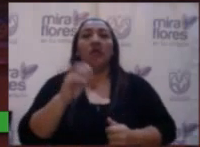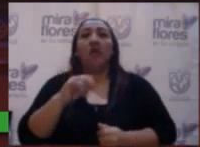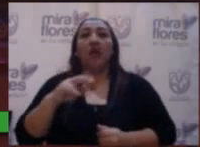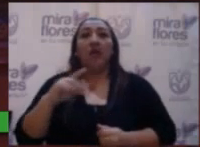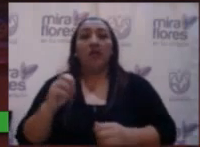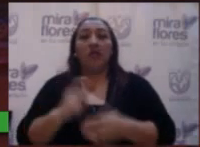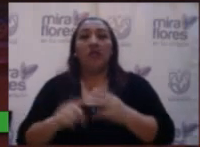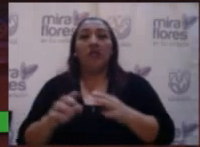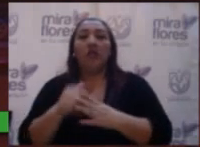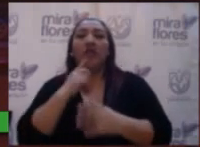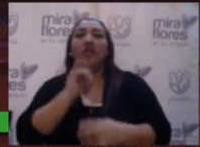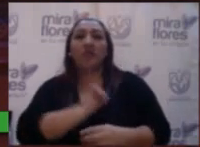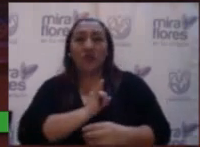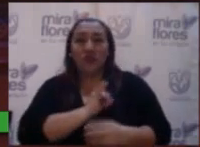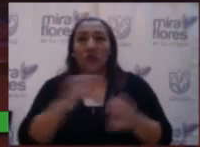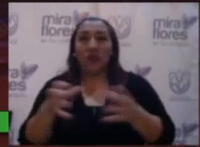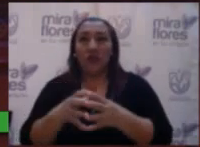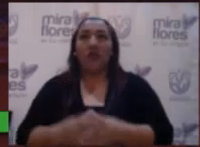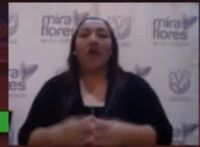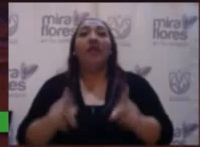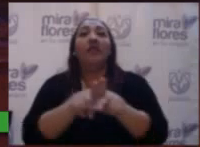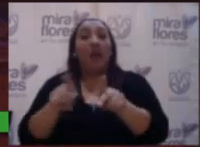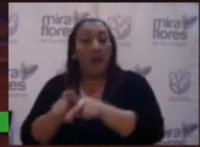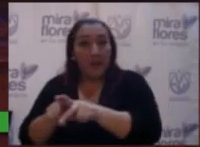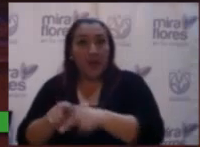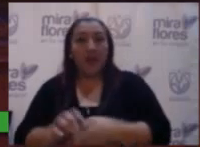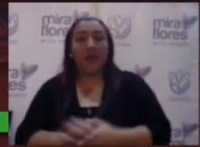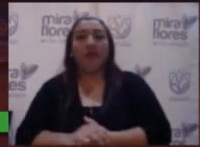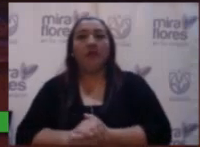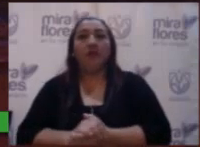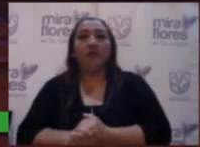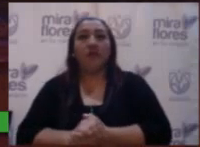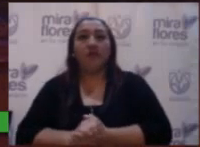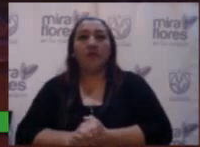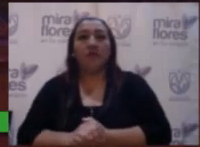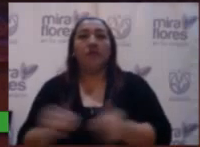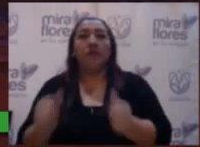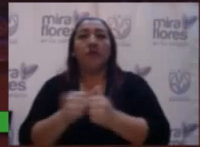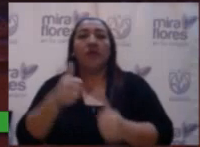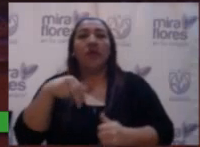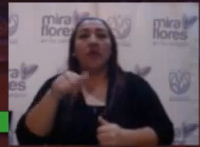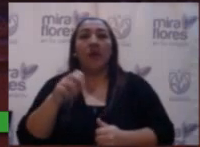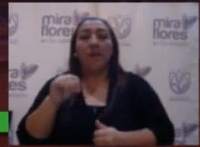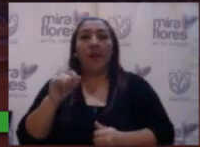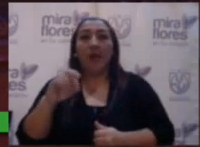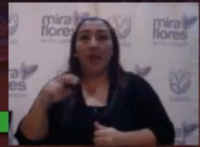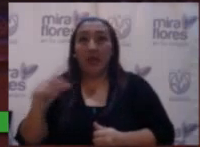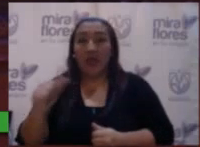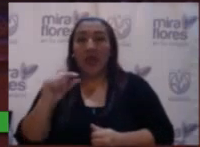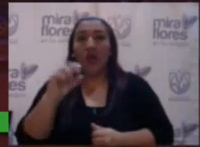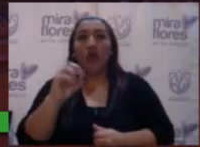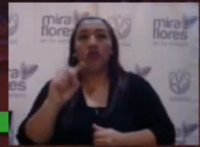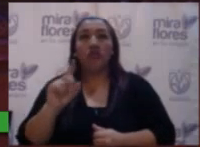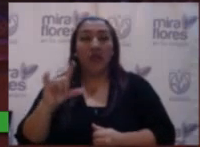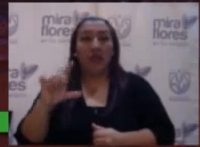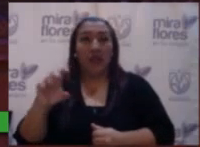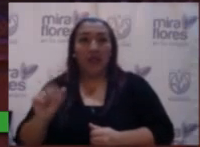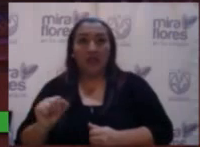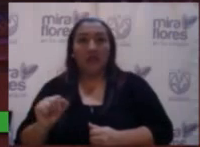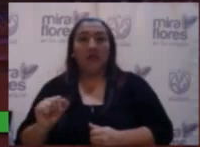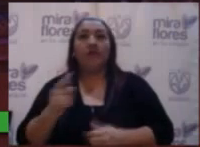y la disposición de sus colaboradores Así mismo del asesoramiento de la señora Ana María gotusa responsable de relaciones públicas y